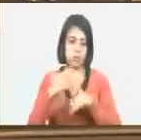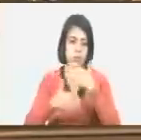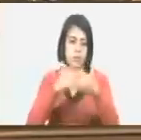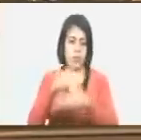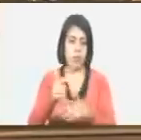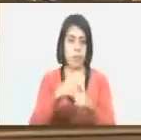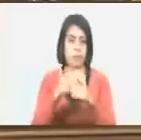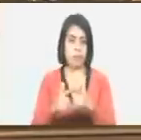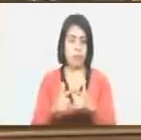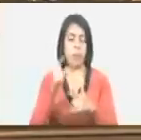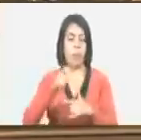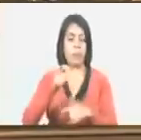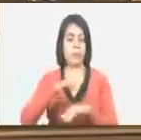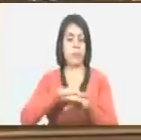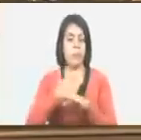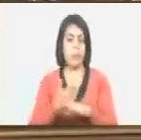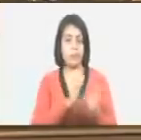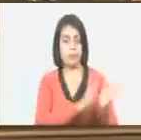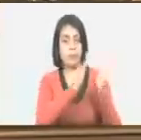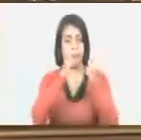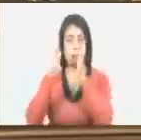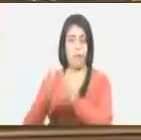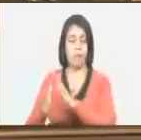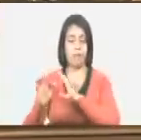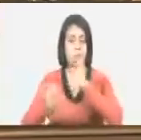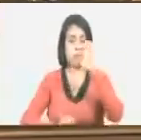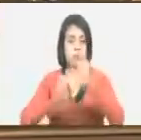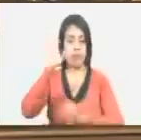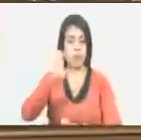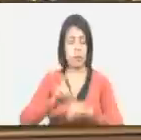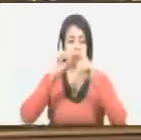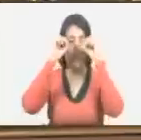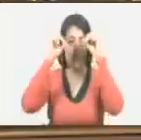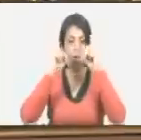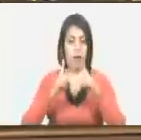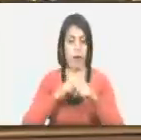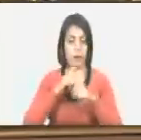de la hora tornen necesario diferir la redacción de la sentencia,